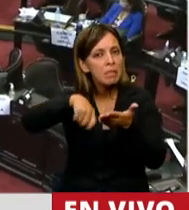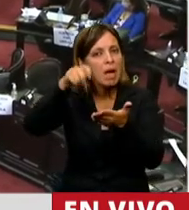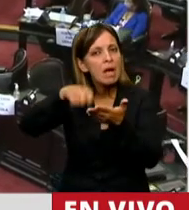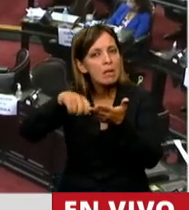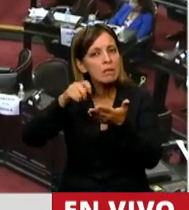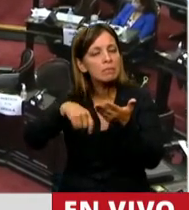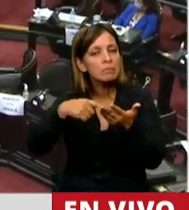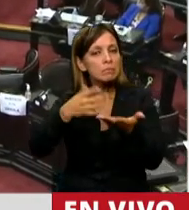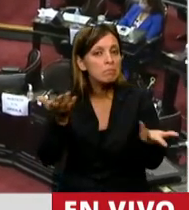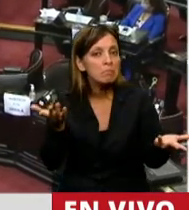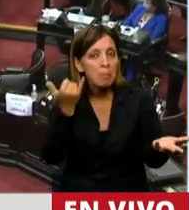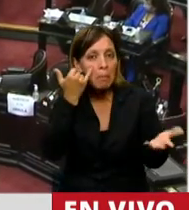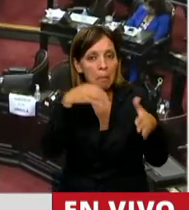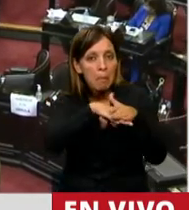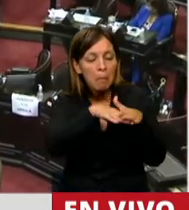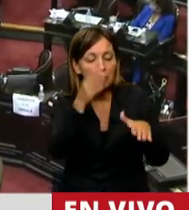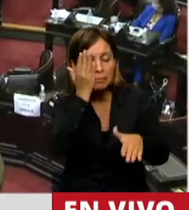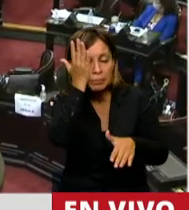nunca tuvieron tratamiento.